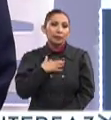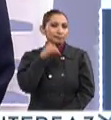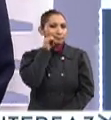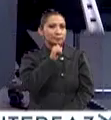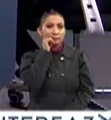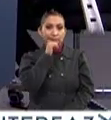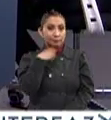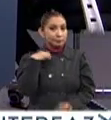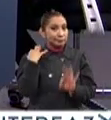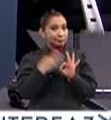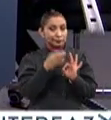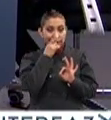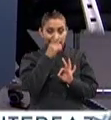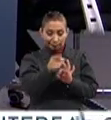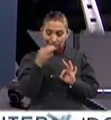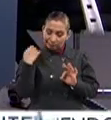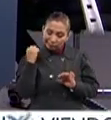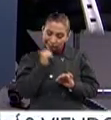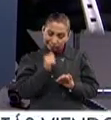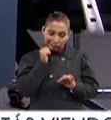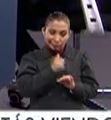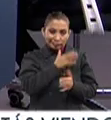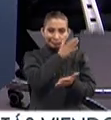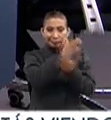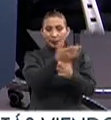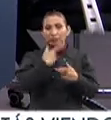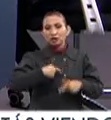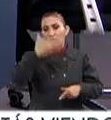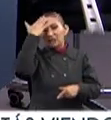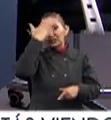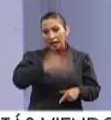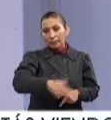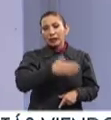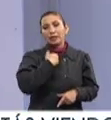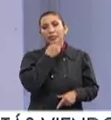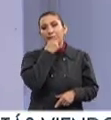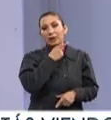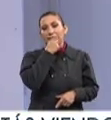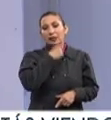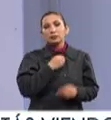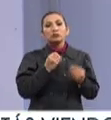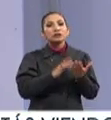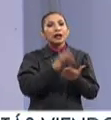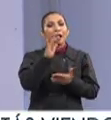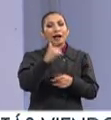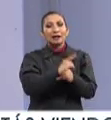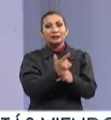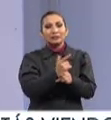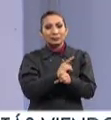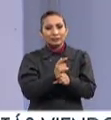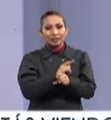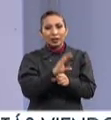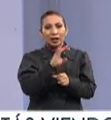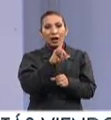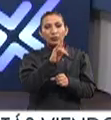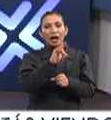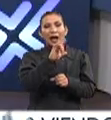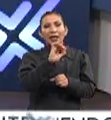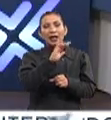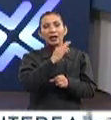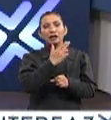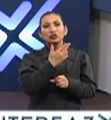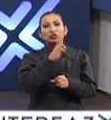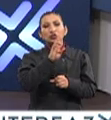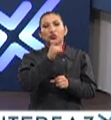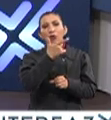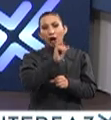siempre acudir, como bien lo decía, a los especialistas en diabetes. Muchísimas gracias, licenciada Claudia Lechuga